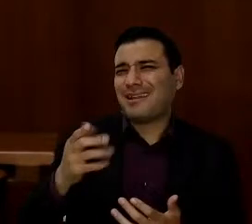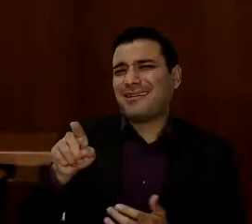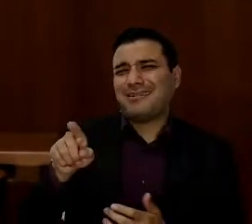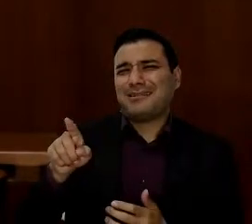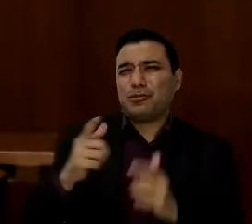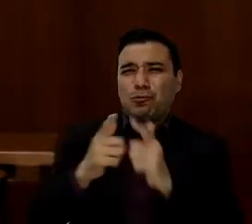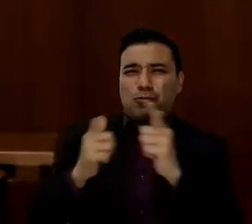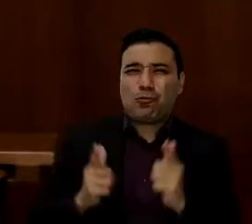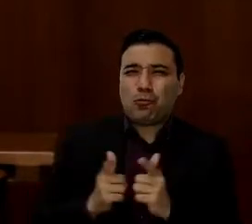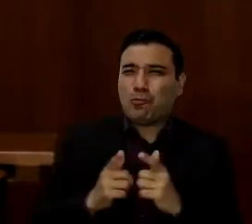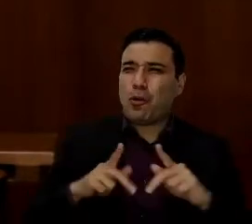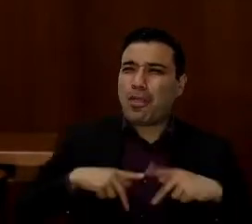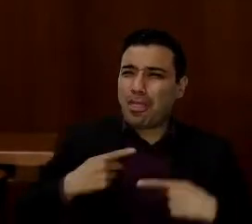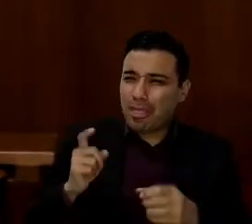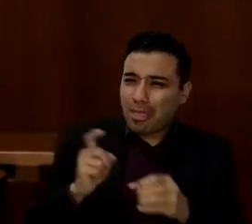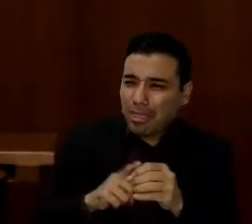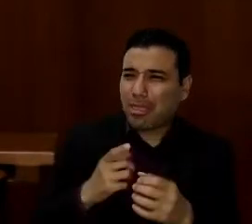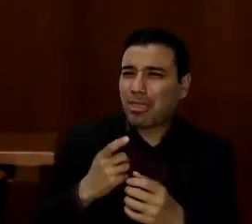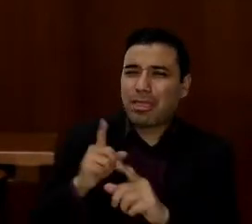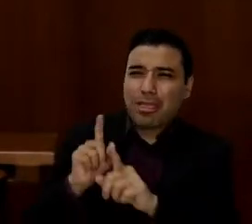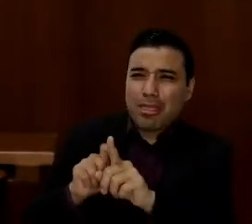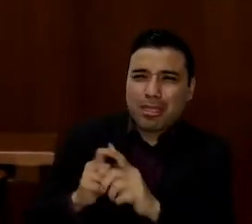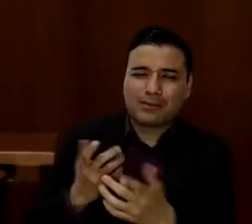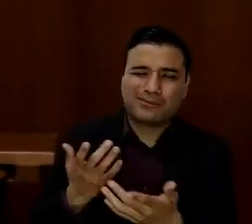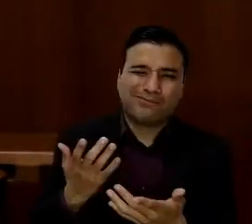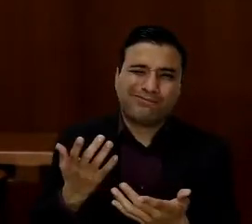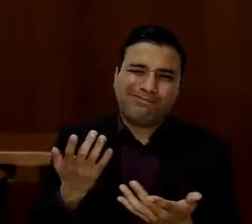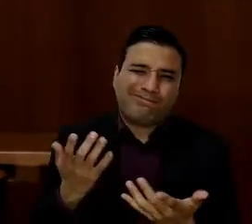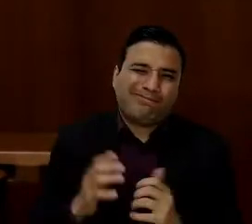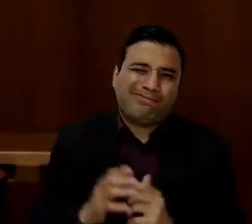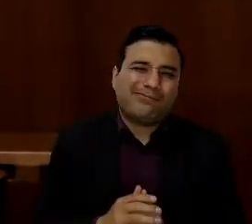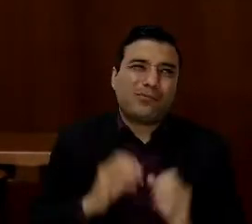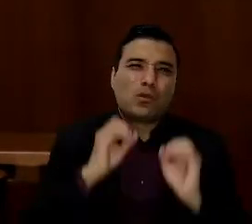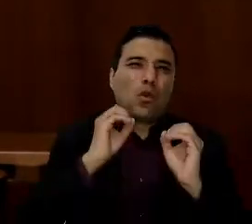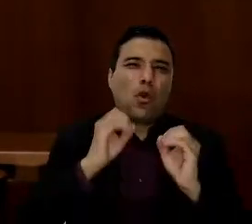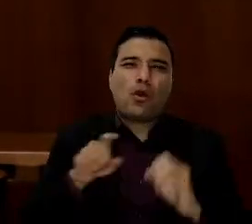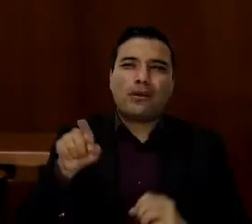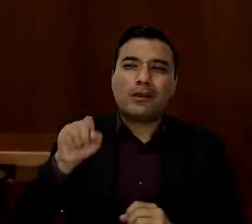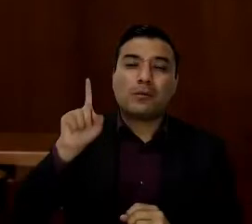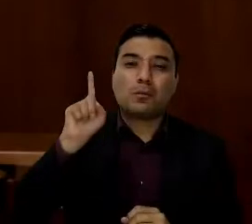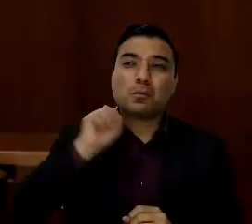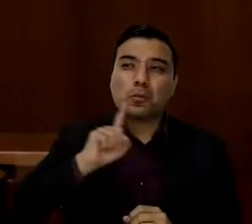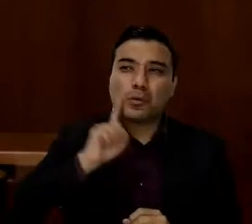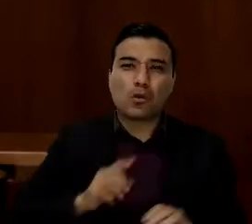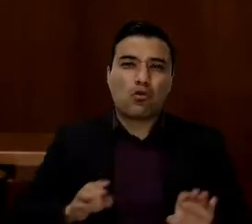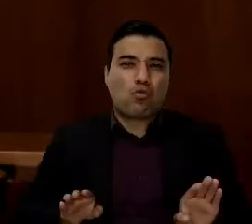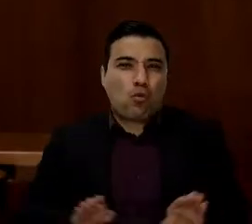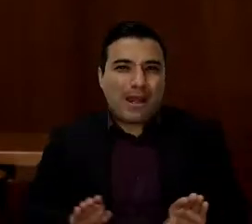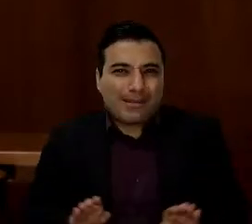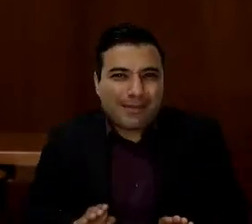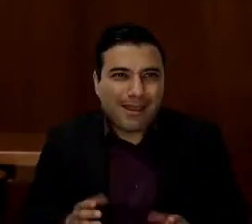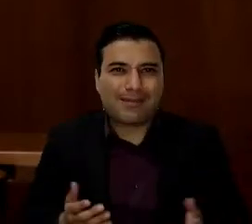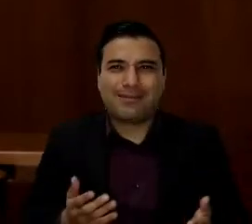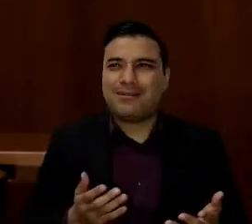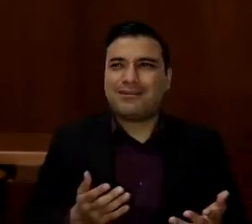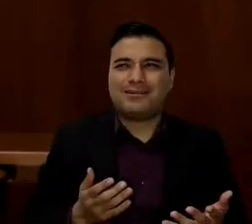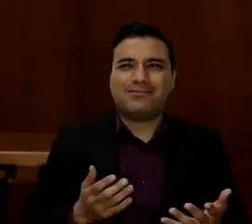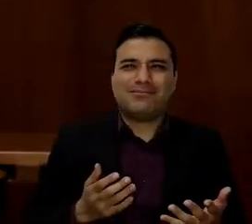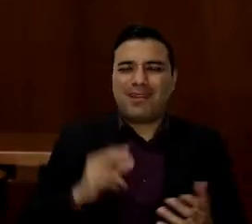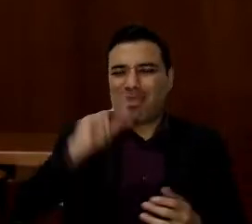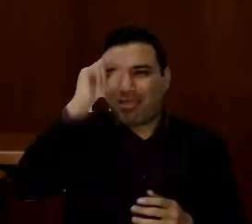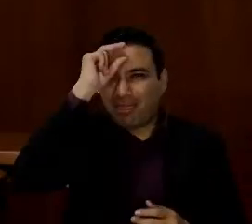por encima del respeto y de la expresión plena de las cualidades y capacidades de las propuestas